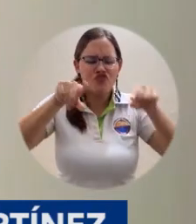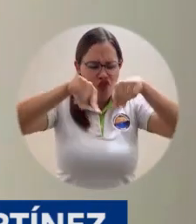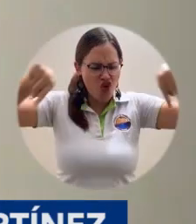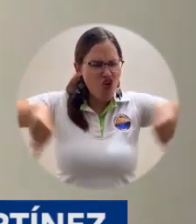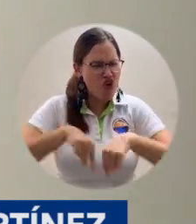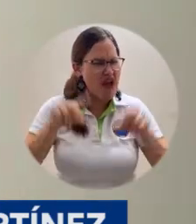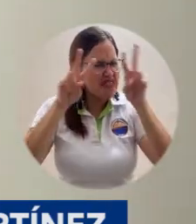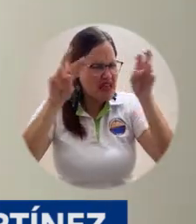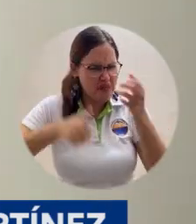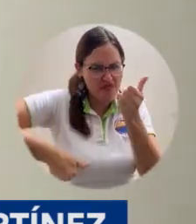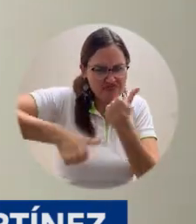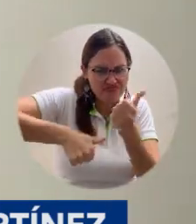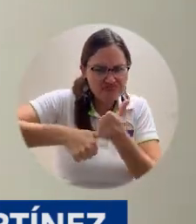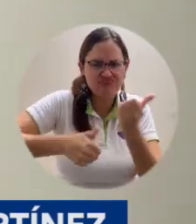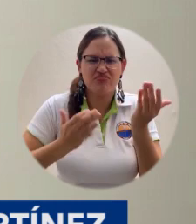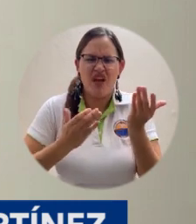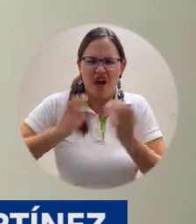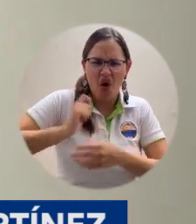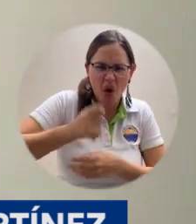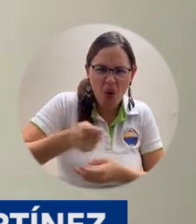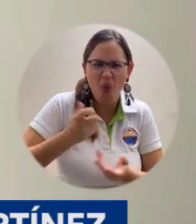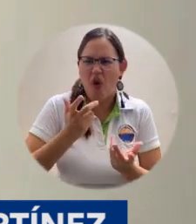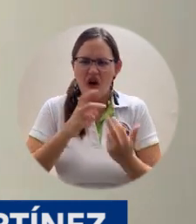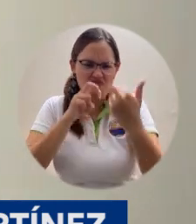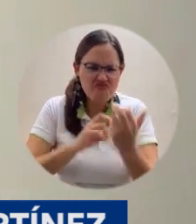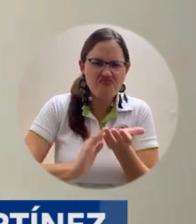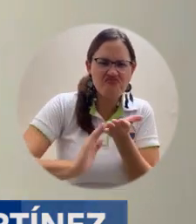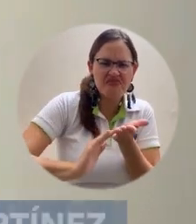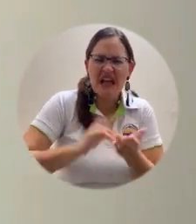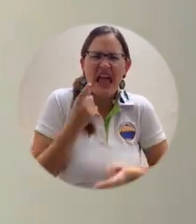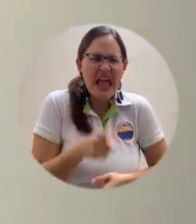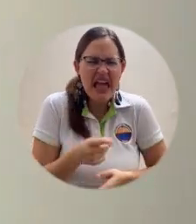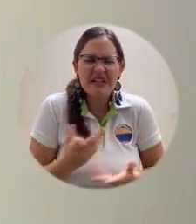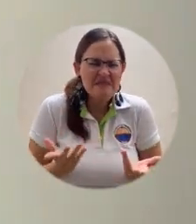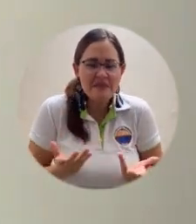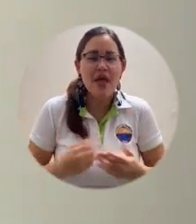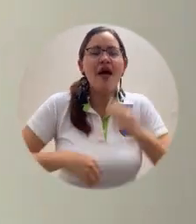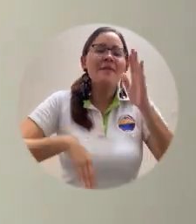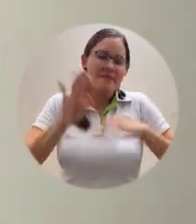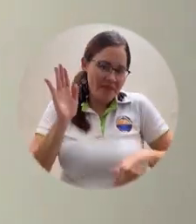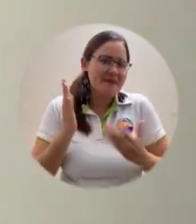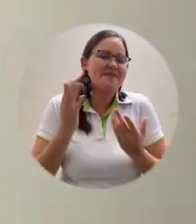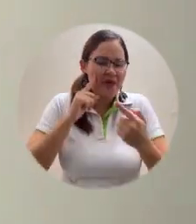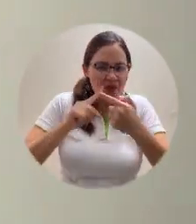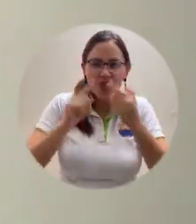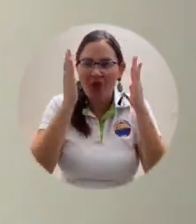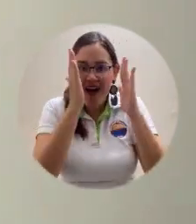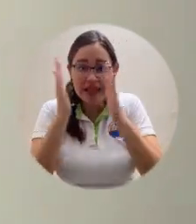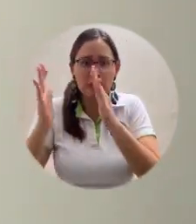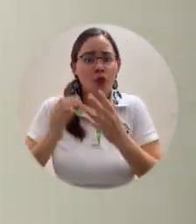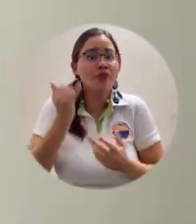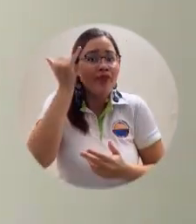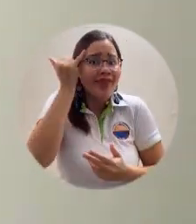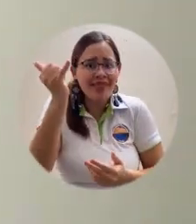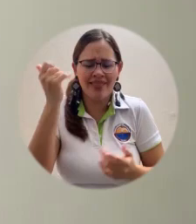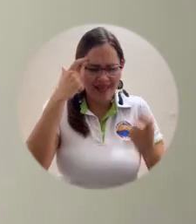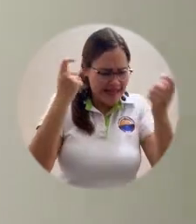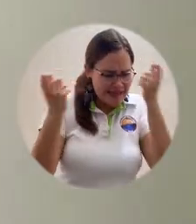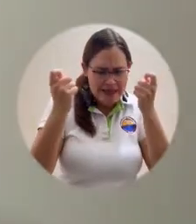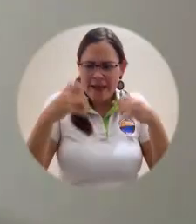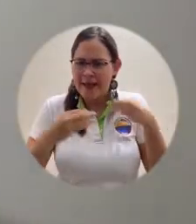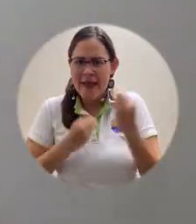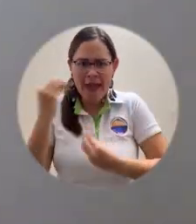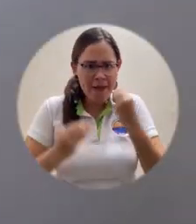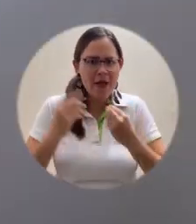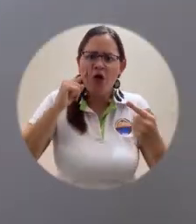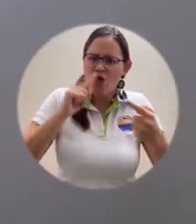conciliación del programa de Derecho de la Universidad Magdalena ha sido saltado recientemente por la Dirección de Mecanismos Alternativos y Solución de Conflictos del